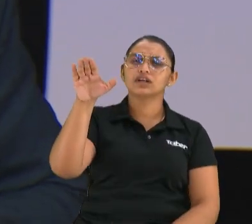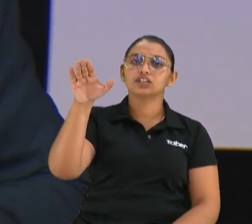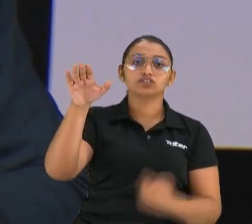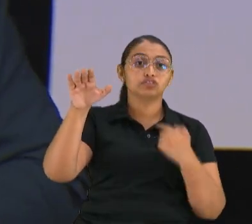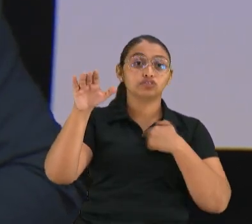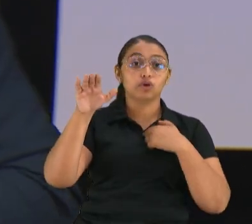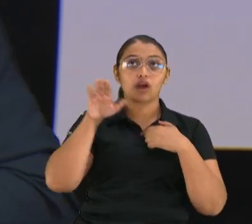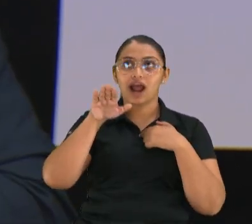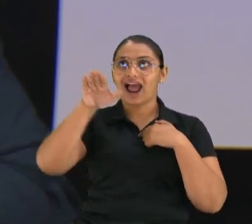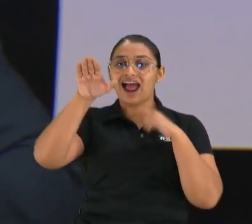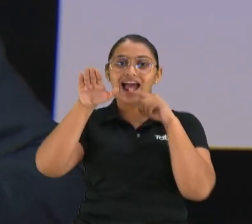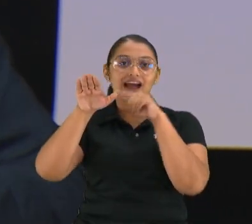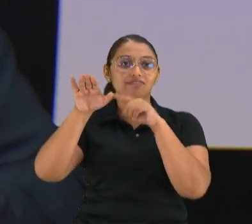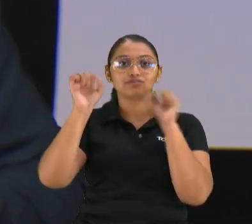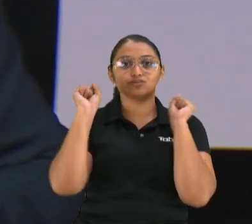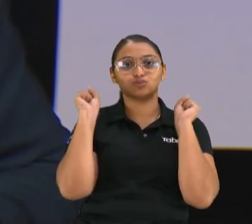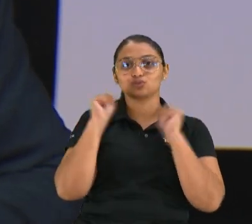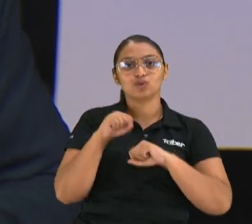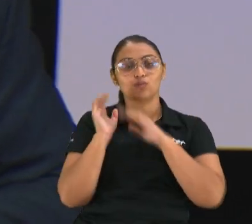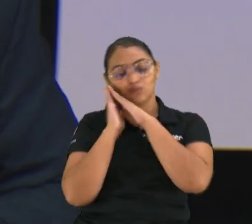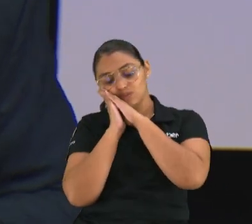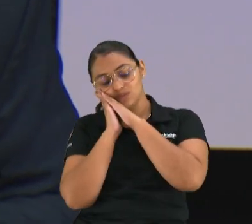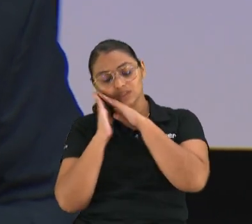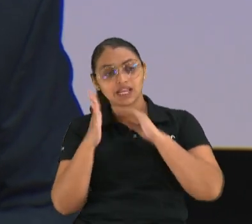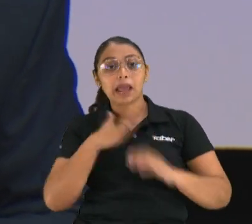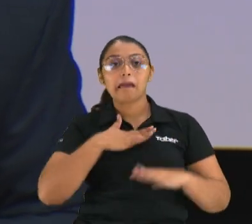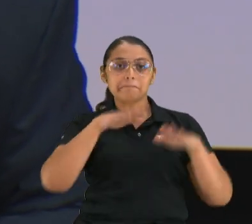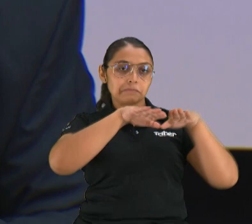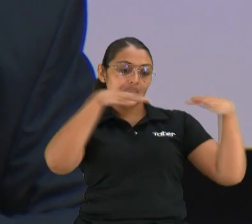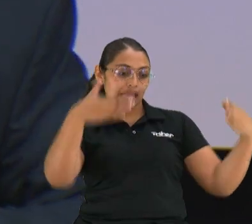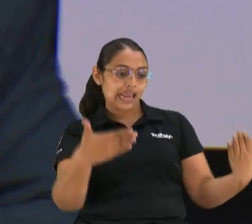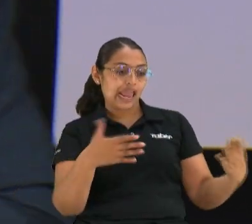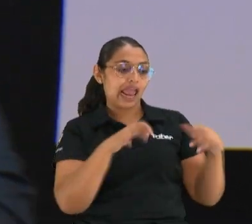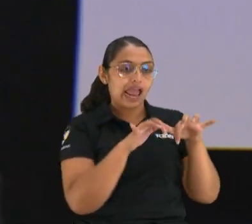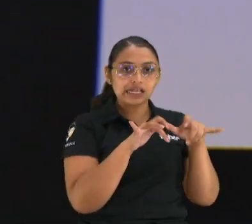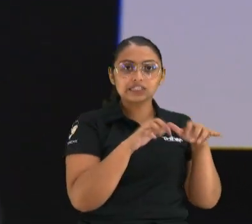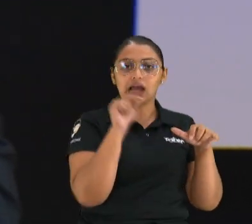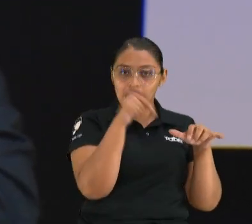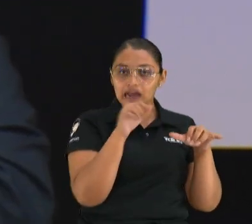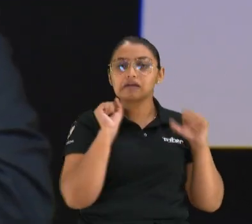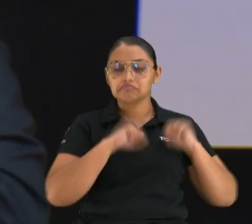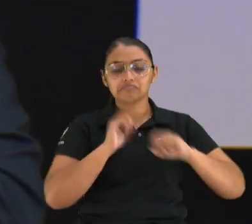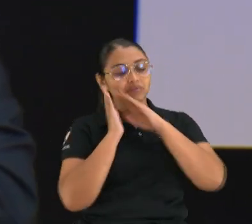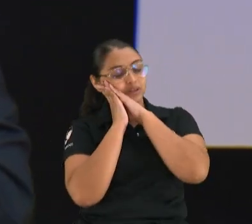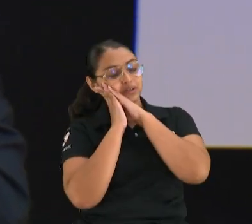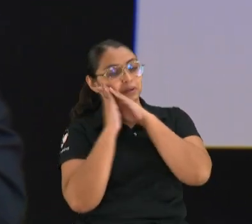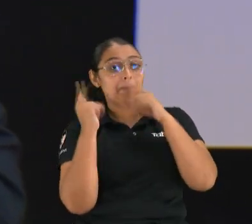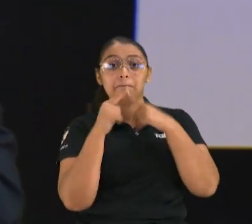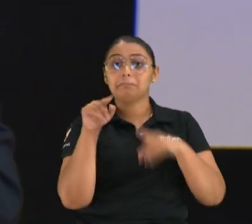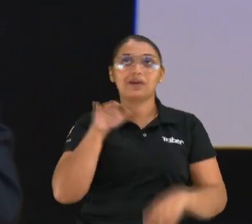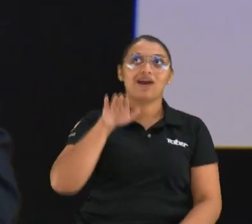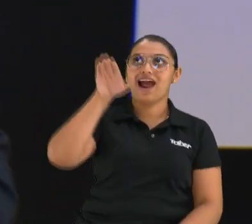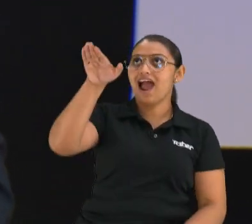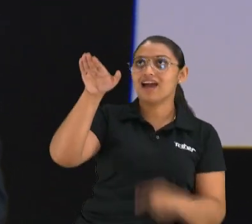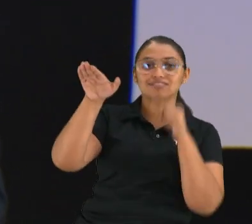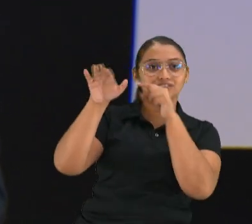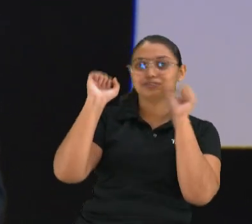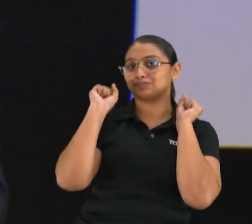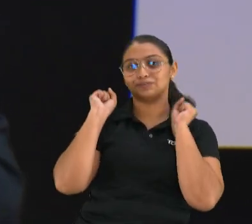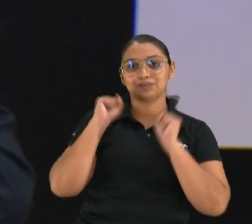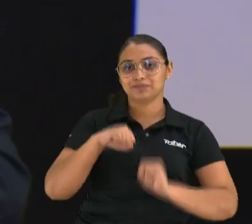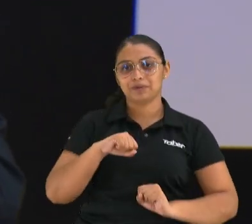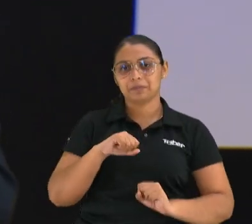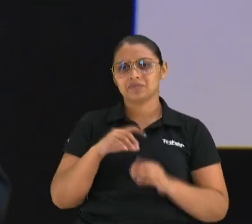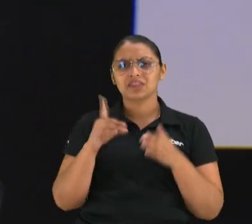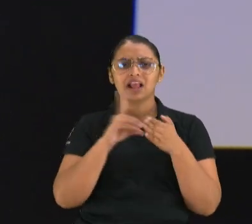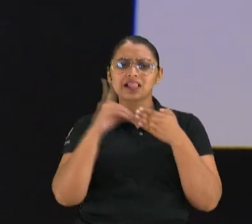los aviones yo duermo en mi escritorio alguien dice el día de hoy alguien dice ahí está un diputado hoy también soñando con